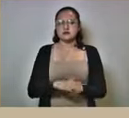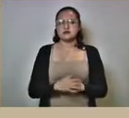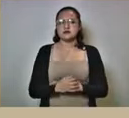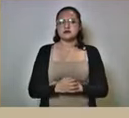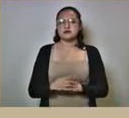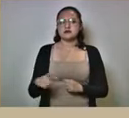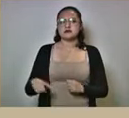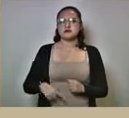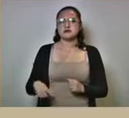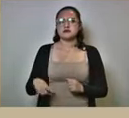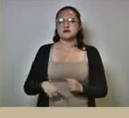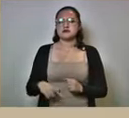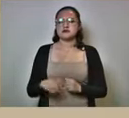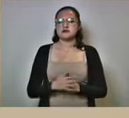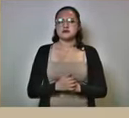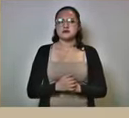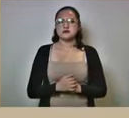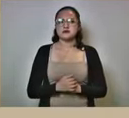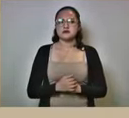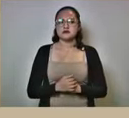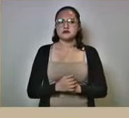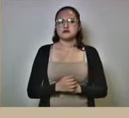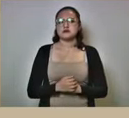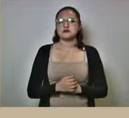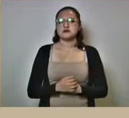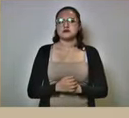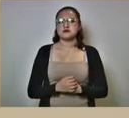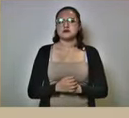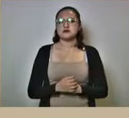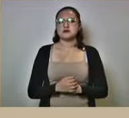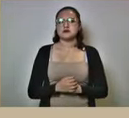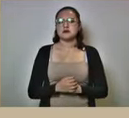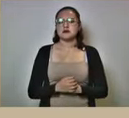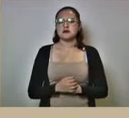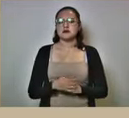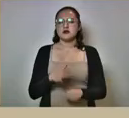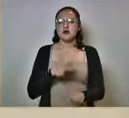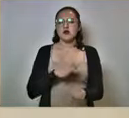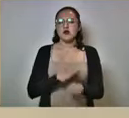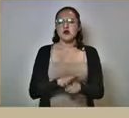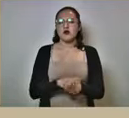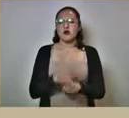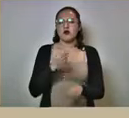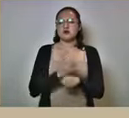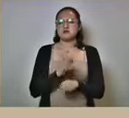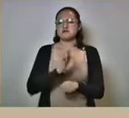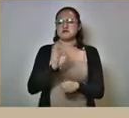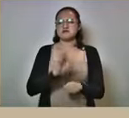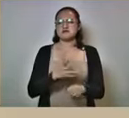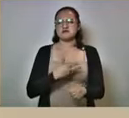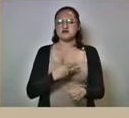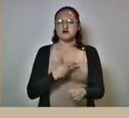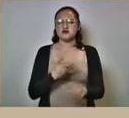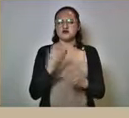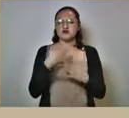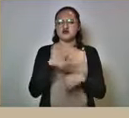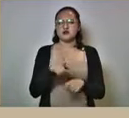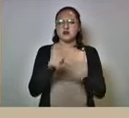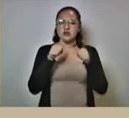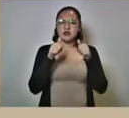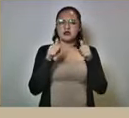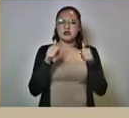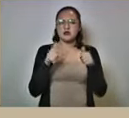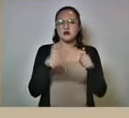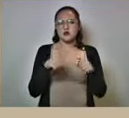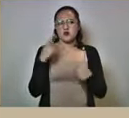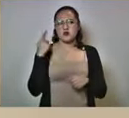gobernador, de acuerdo a la tendencia en estas cifras, ¿cuál es el momento que ustedes estiman en el que Puebla tendrá